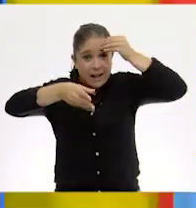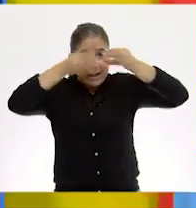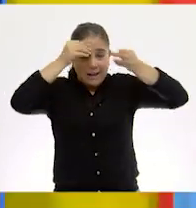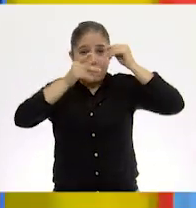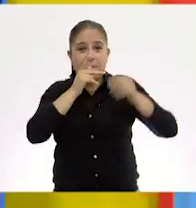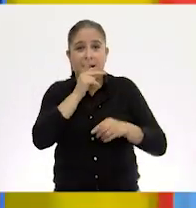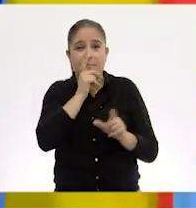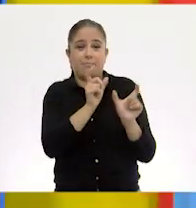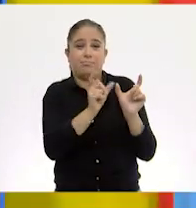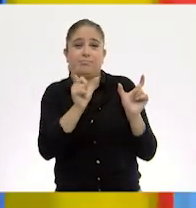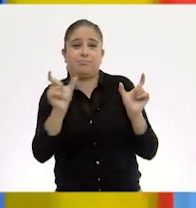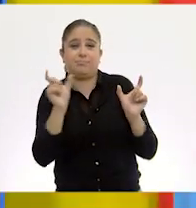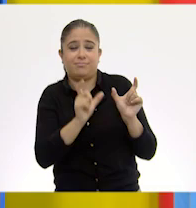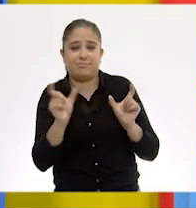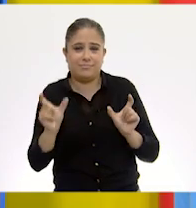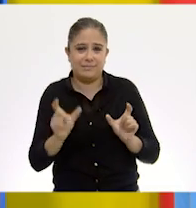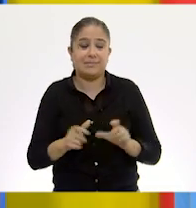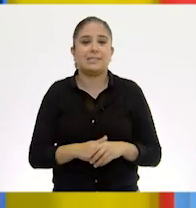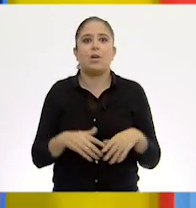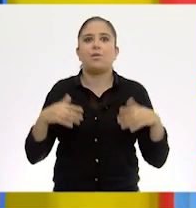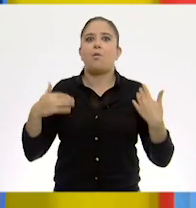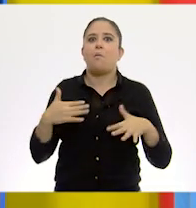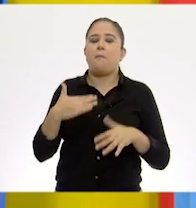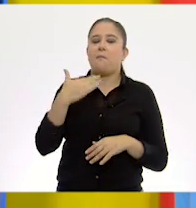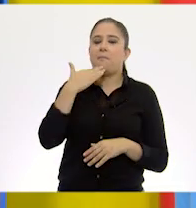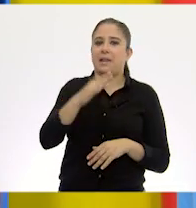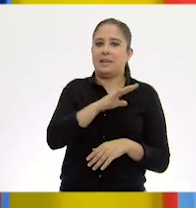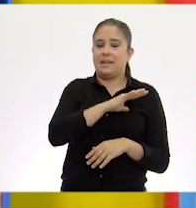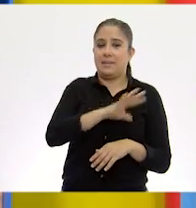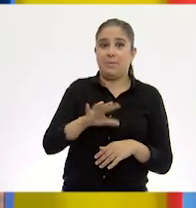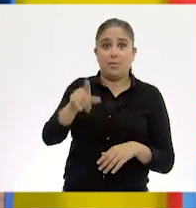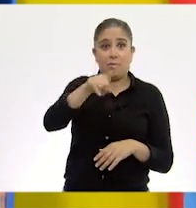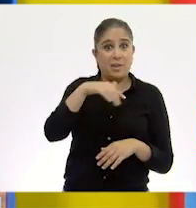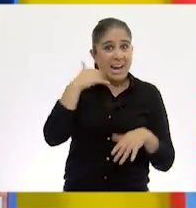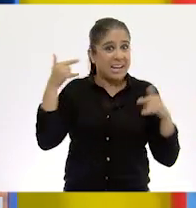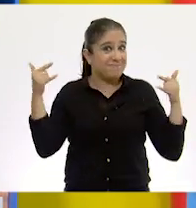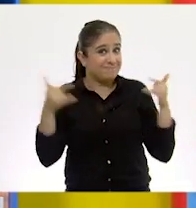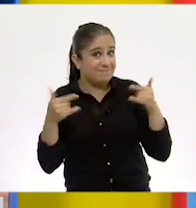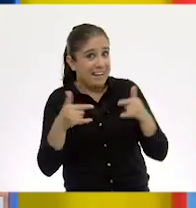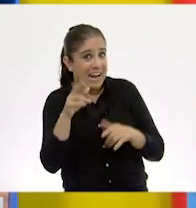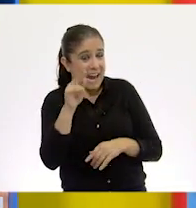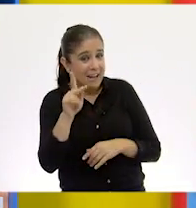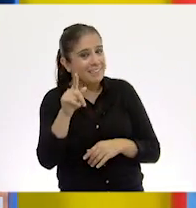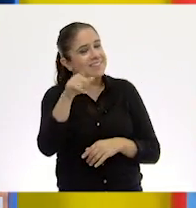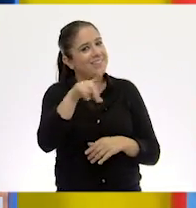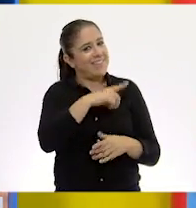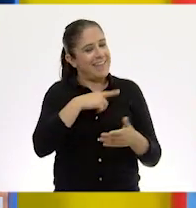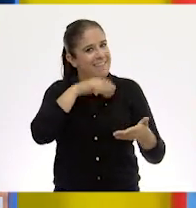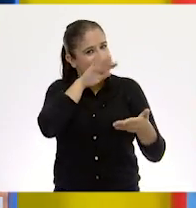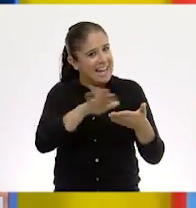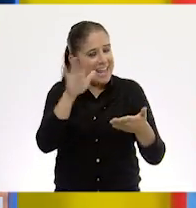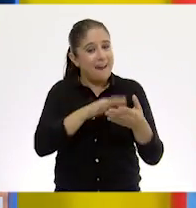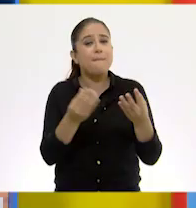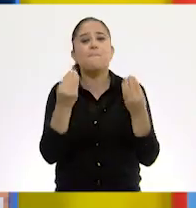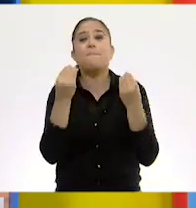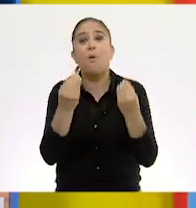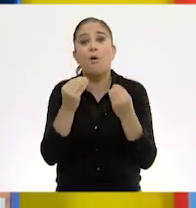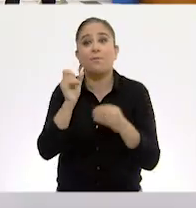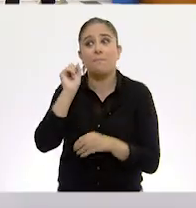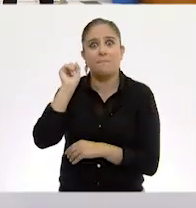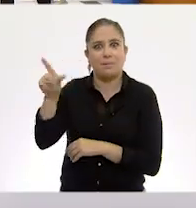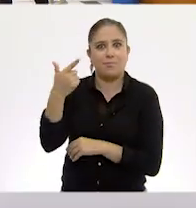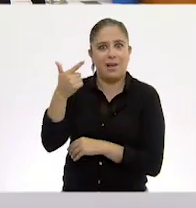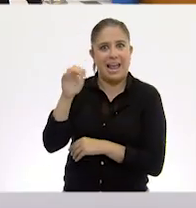mucho. Muy bien. Está increíble. Entonces ya saben, si quieren ser raperas y raperos, tienen que leer muchísimo, pero muchísimo, así como Gael,